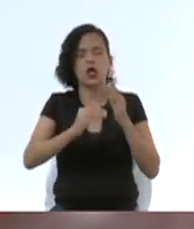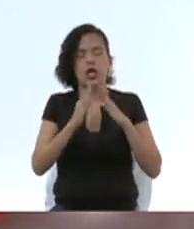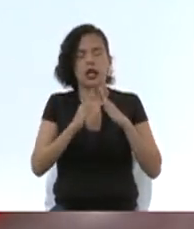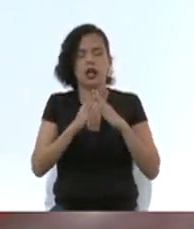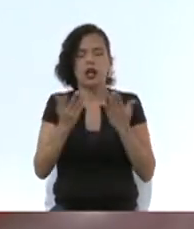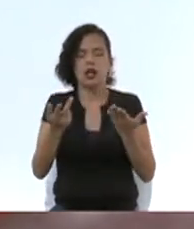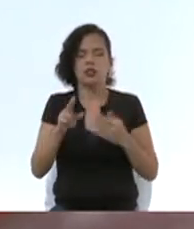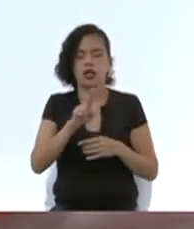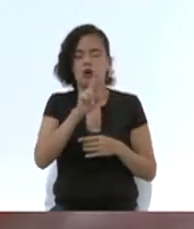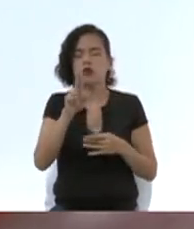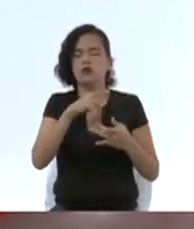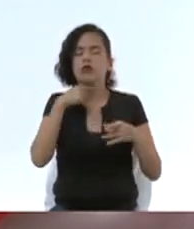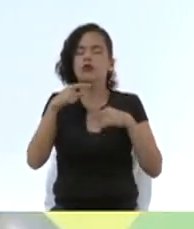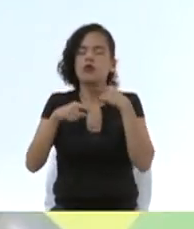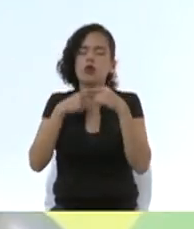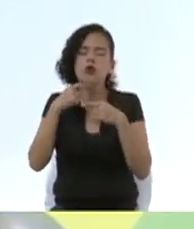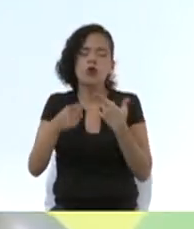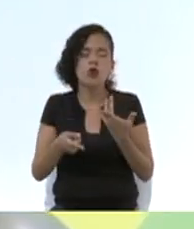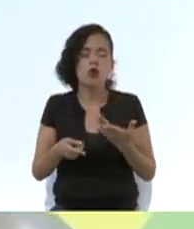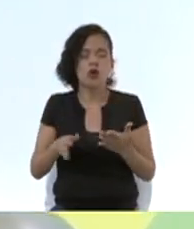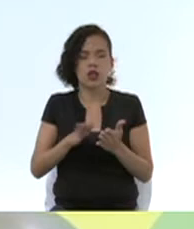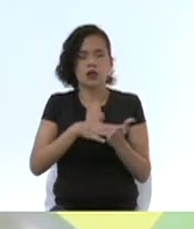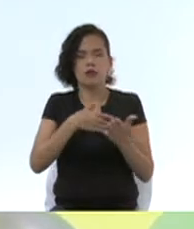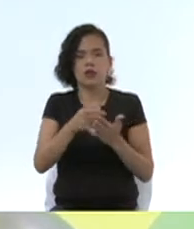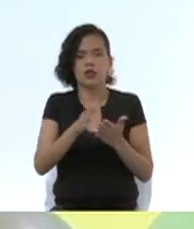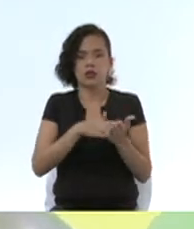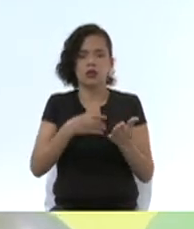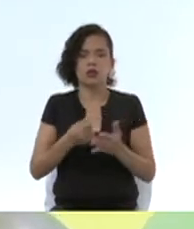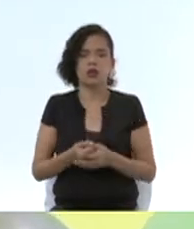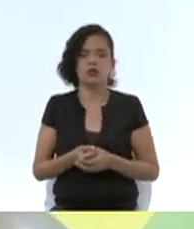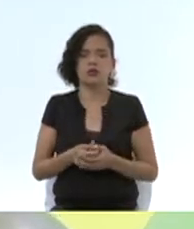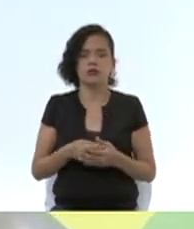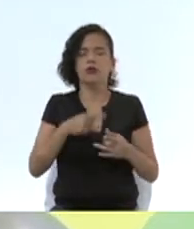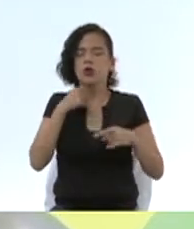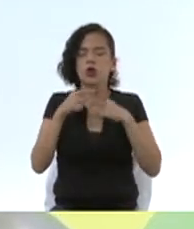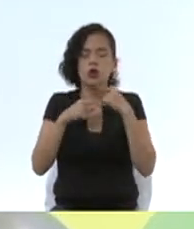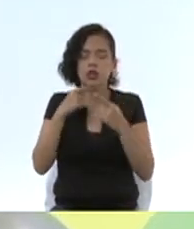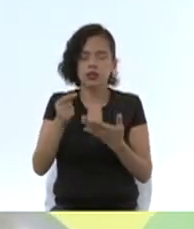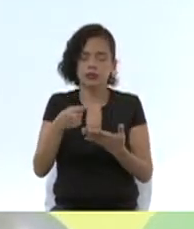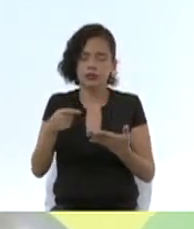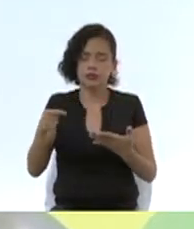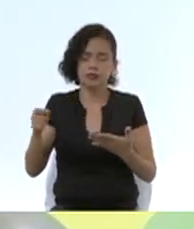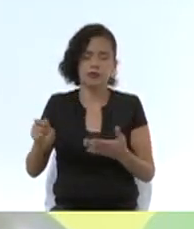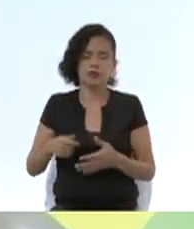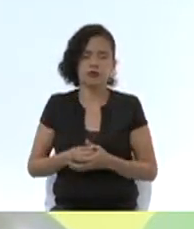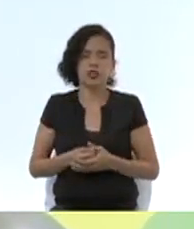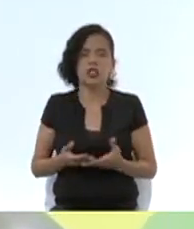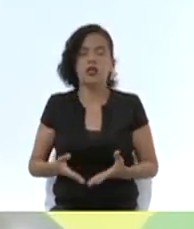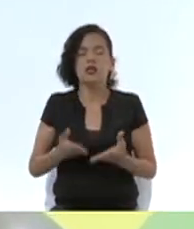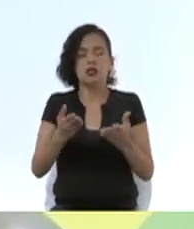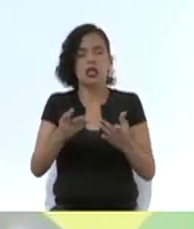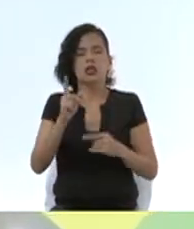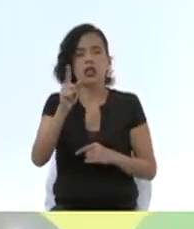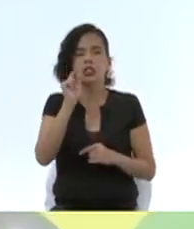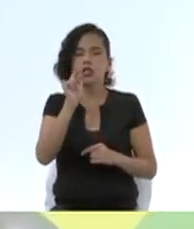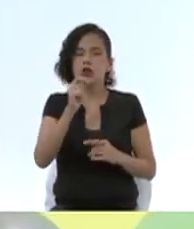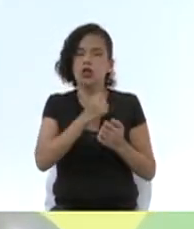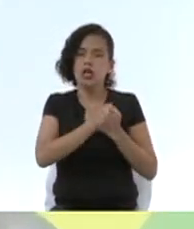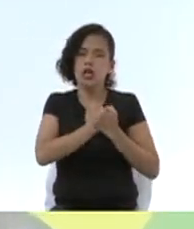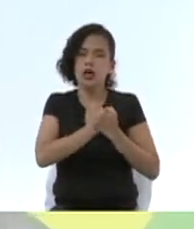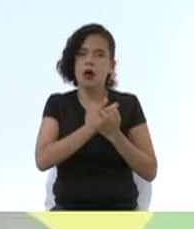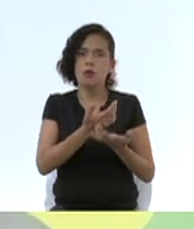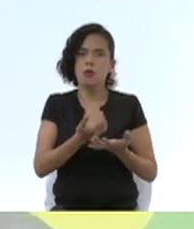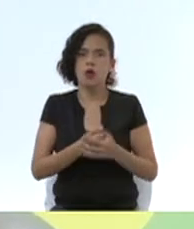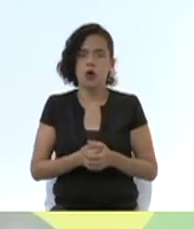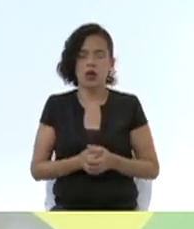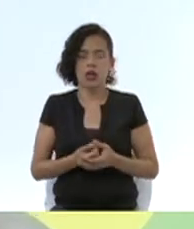utilizando colores, pintadedos, creyones, dándole ese toque de amor y de